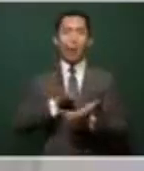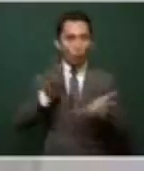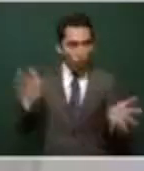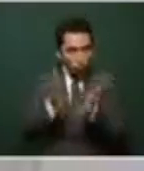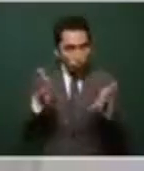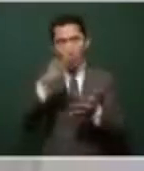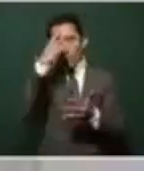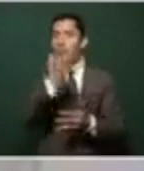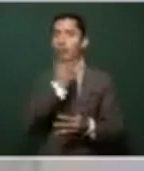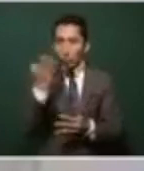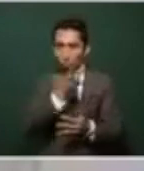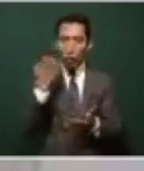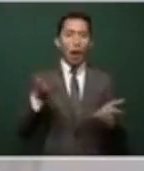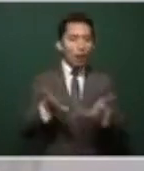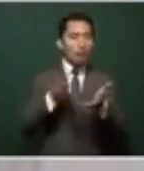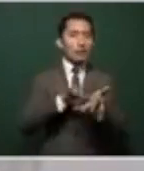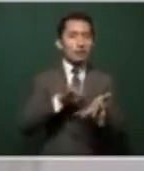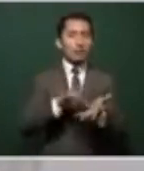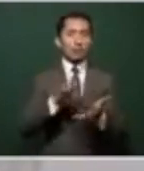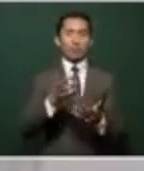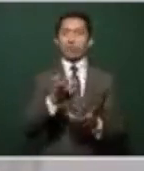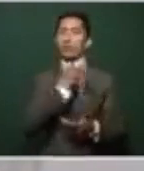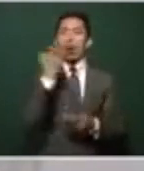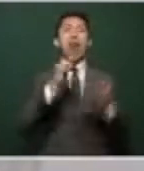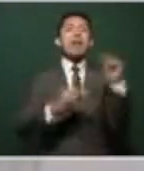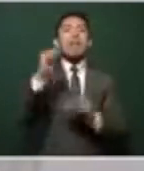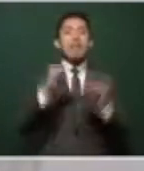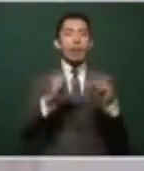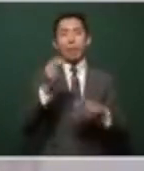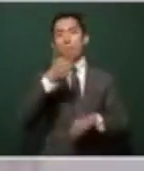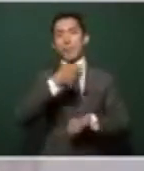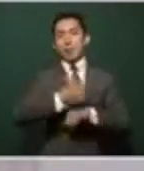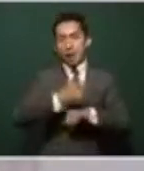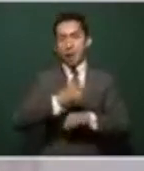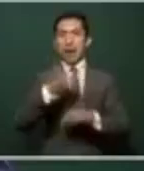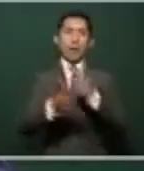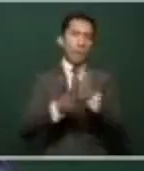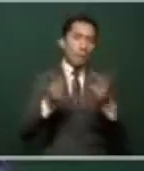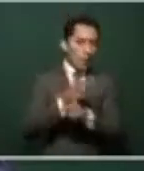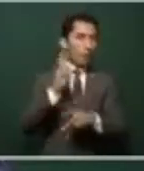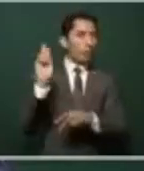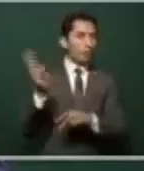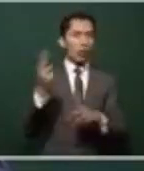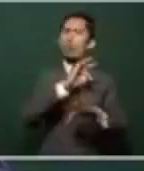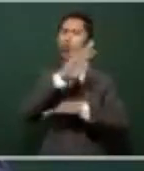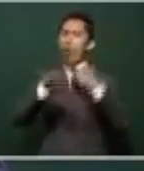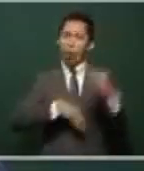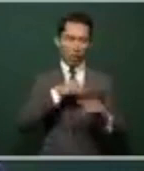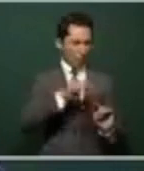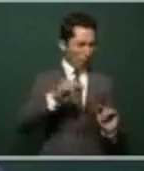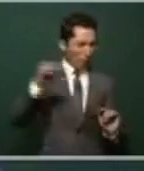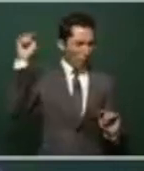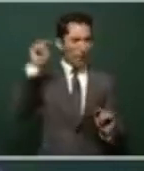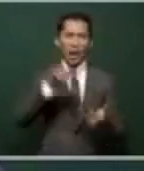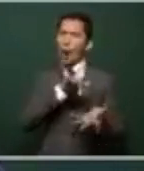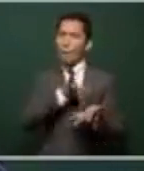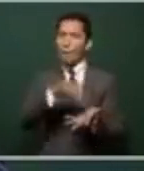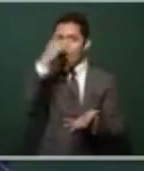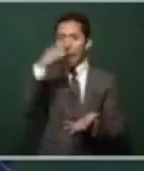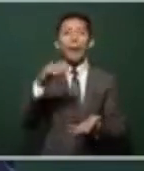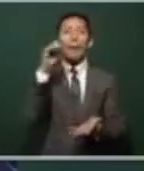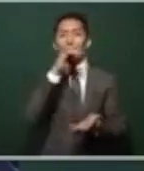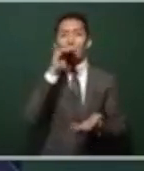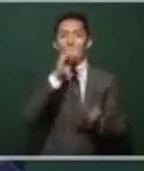calidad en todos los niveles escolares, de acuerdo a esa reforma al